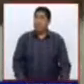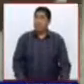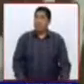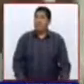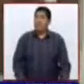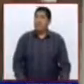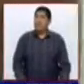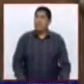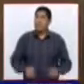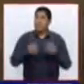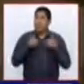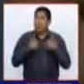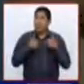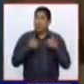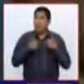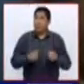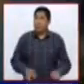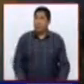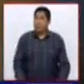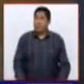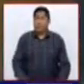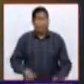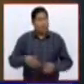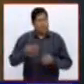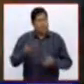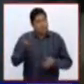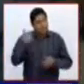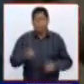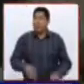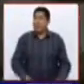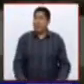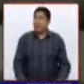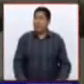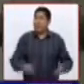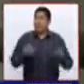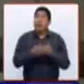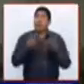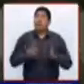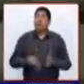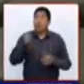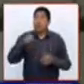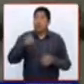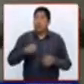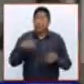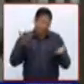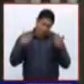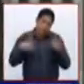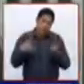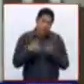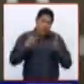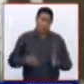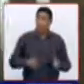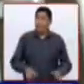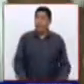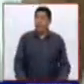Muy bien. Pasen, por favor. ¿Usted es vecina, señora? Sí. siempre. Ay, pasen, por